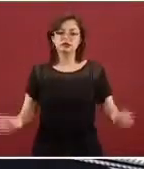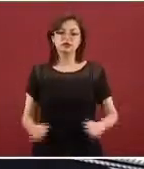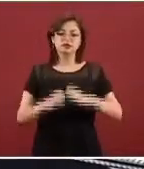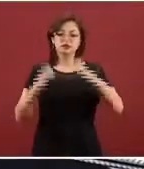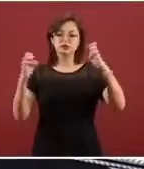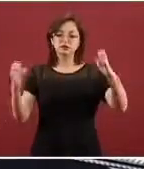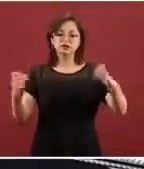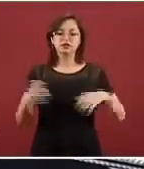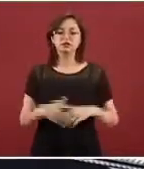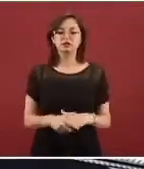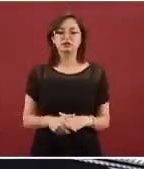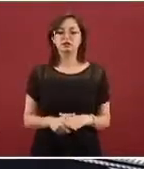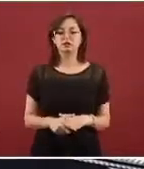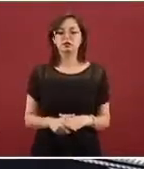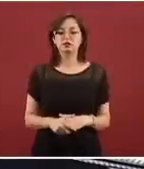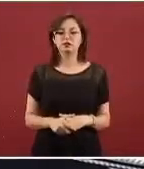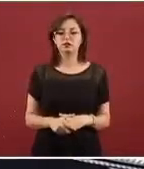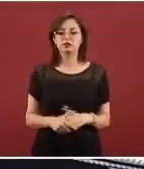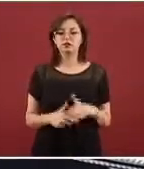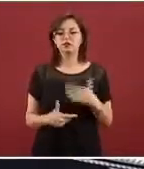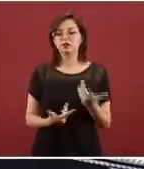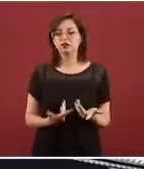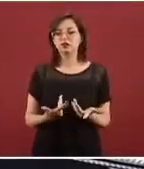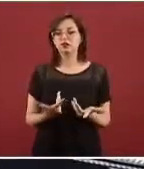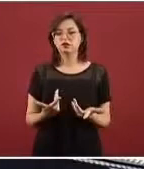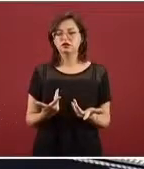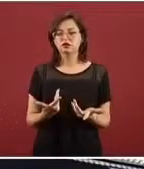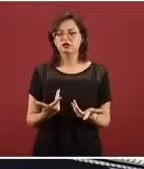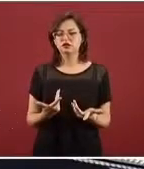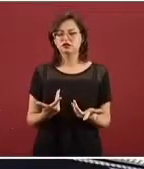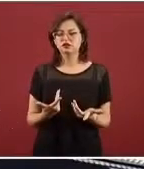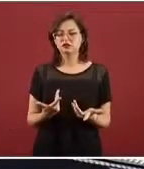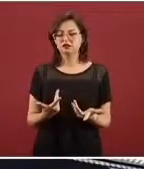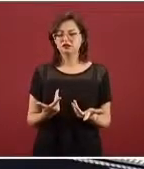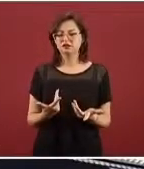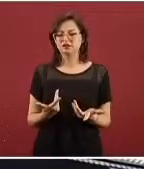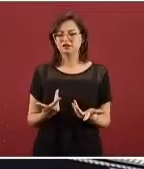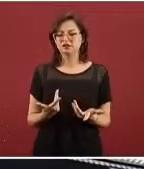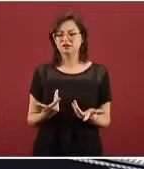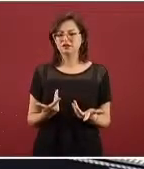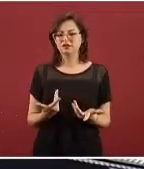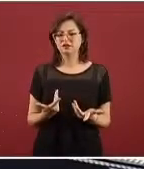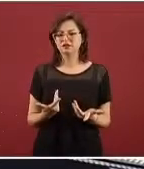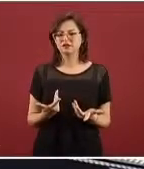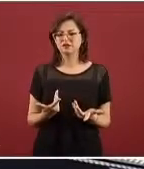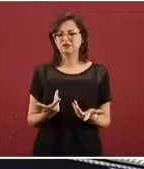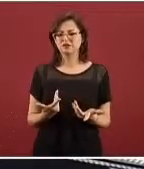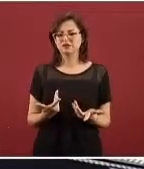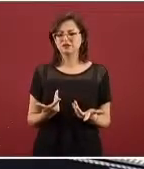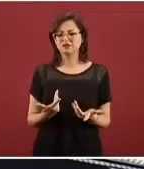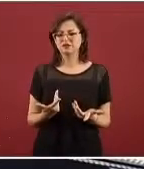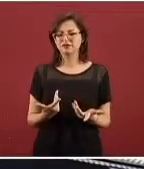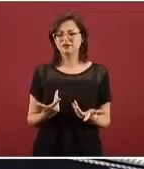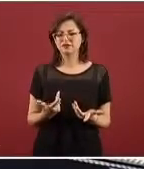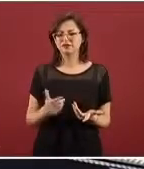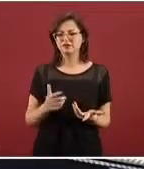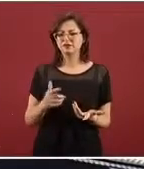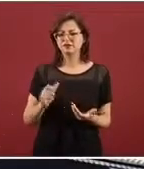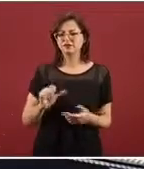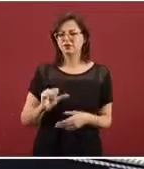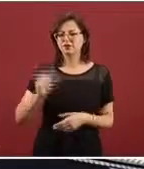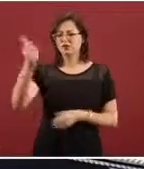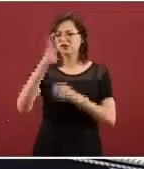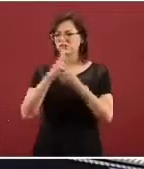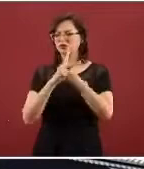¿qué se espera para los otros países? ¿Qué hará México? ¿Qué se espera hacia el exterior?